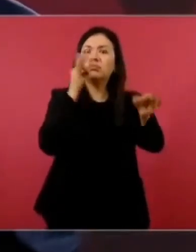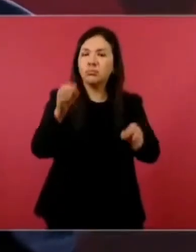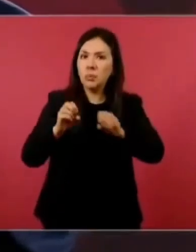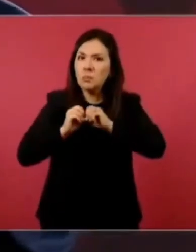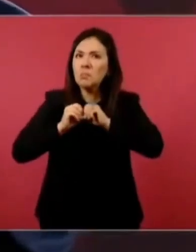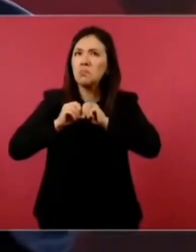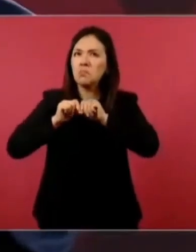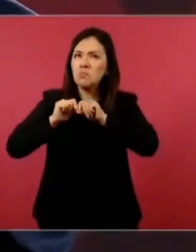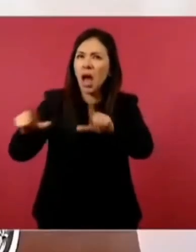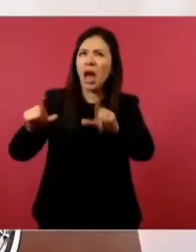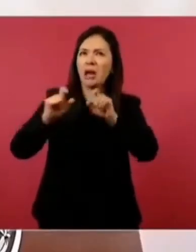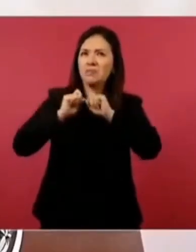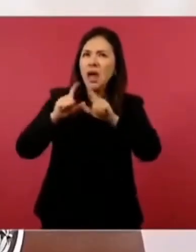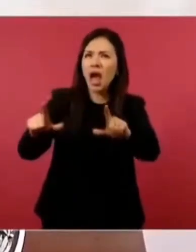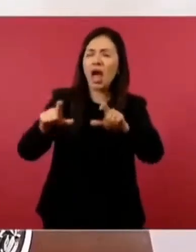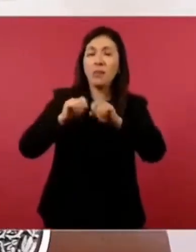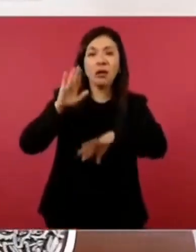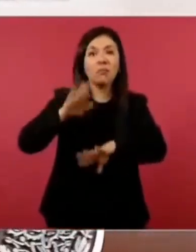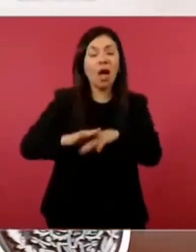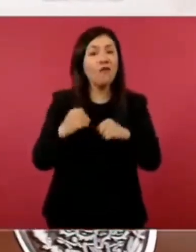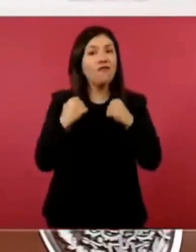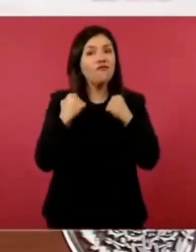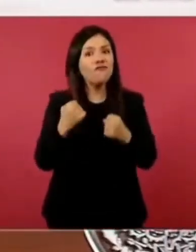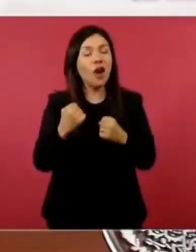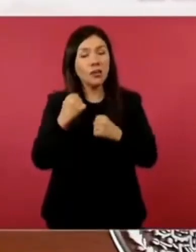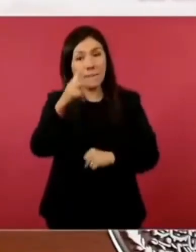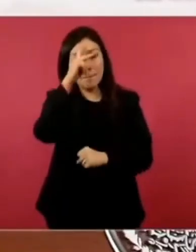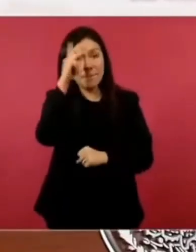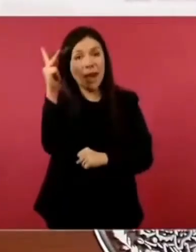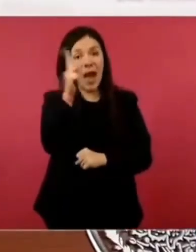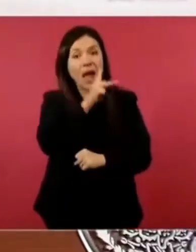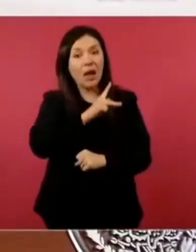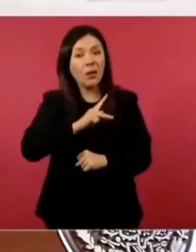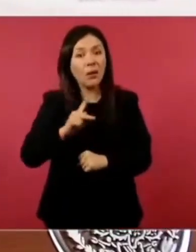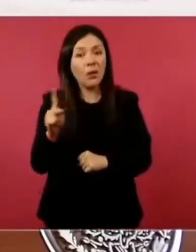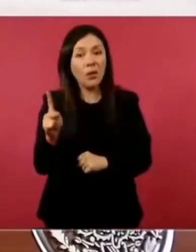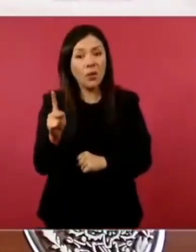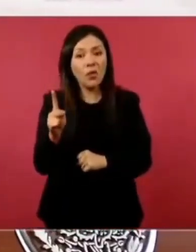Yo creo que la campaña más